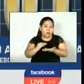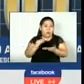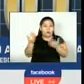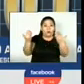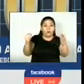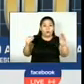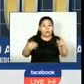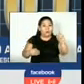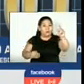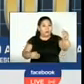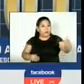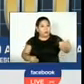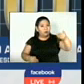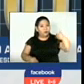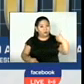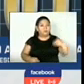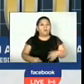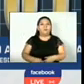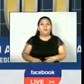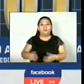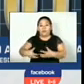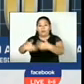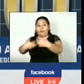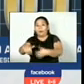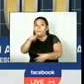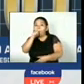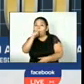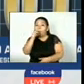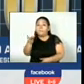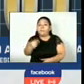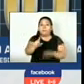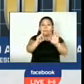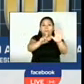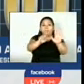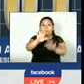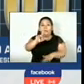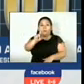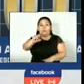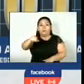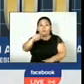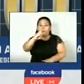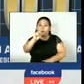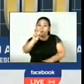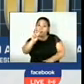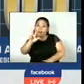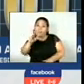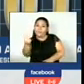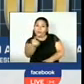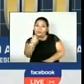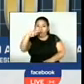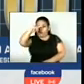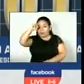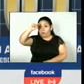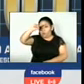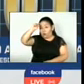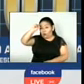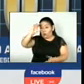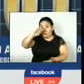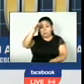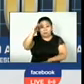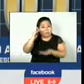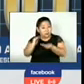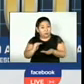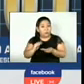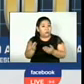pasado, en enero. El sector privado registró 651.023 puestos de trabajo, es decir, una